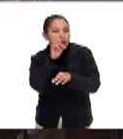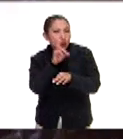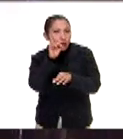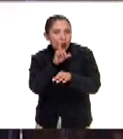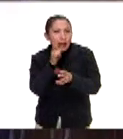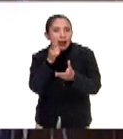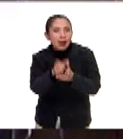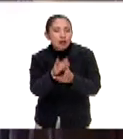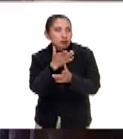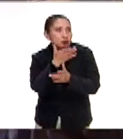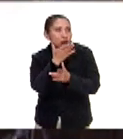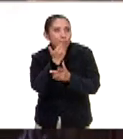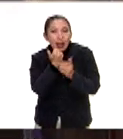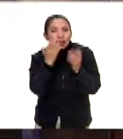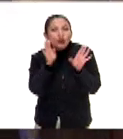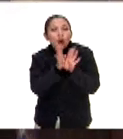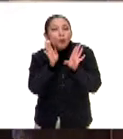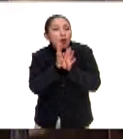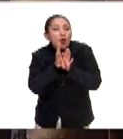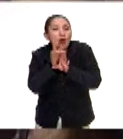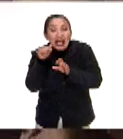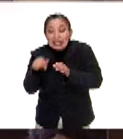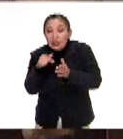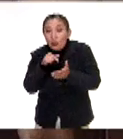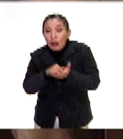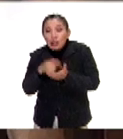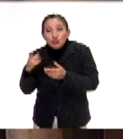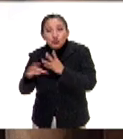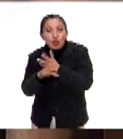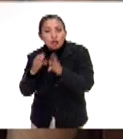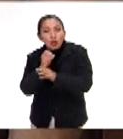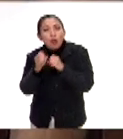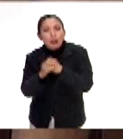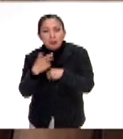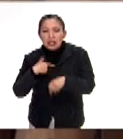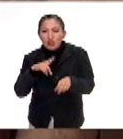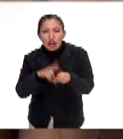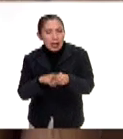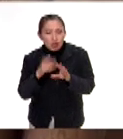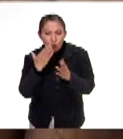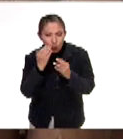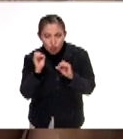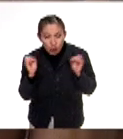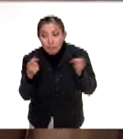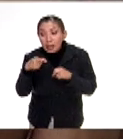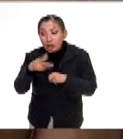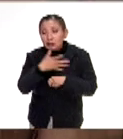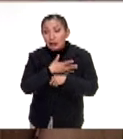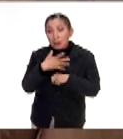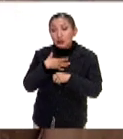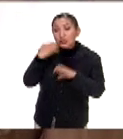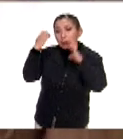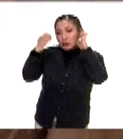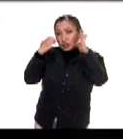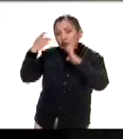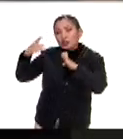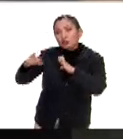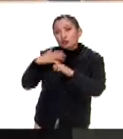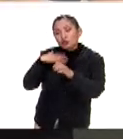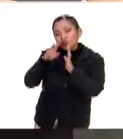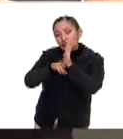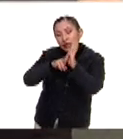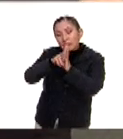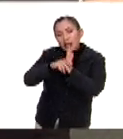es decir, no existe como en este estudio sus cosas, sus objetos personales, etcétera, pero vamos a tener exposiciones documentales